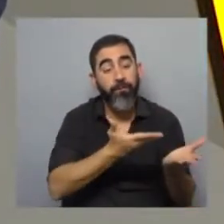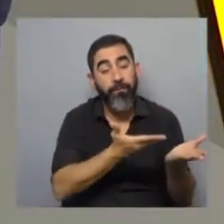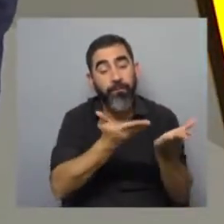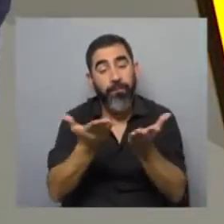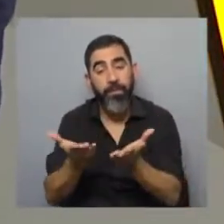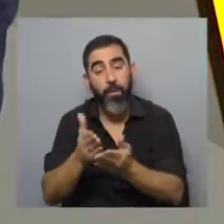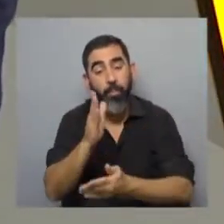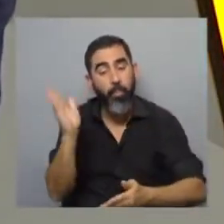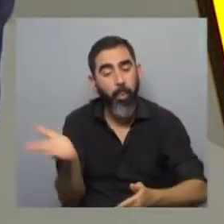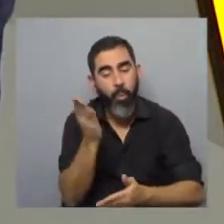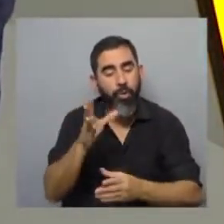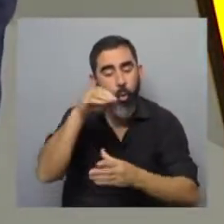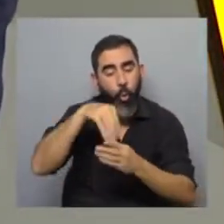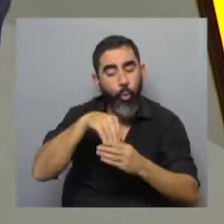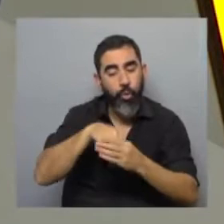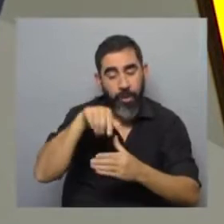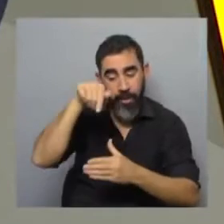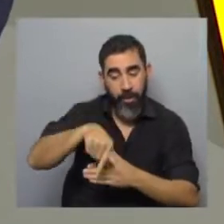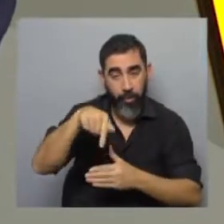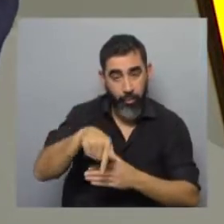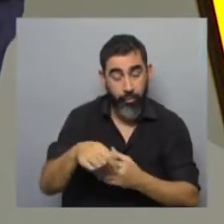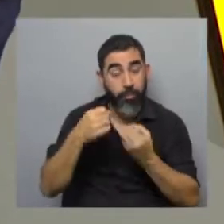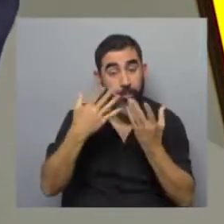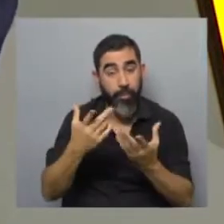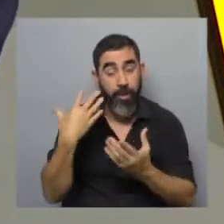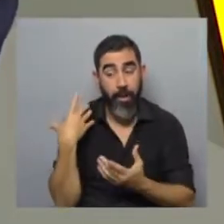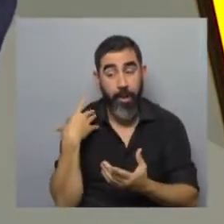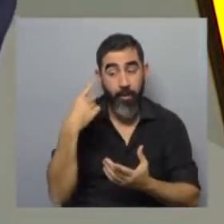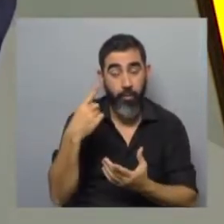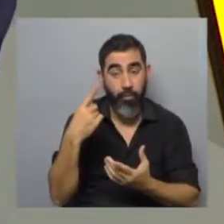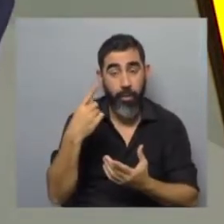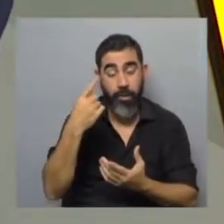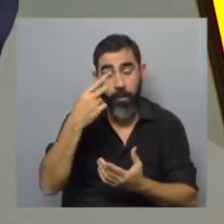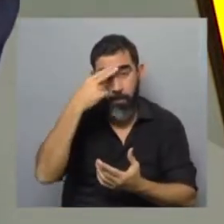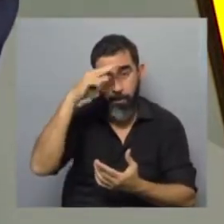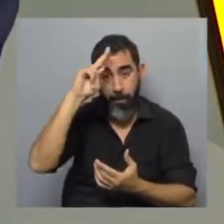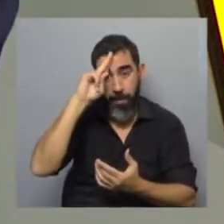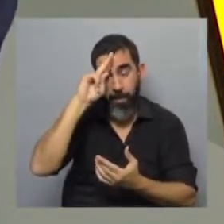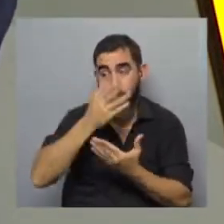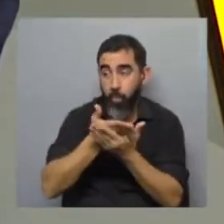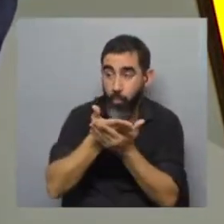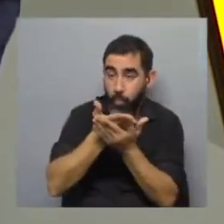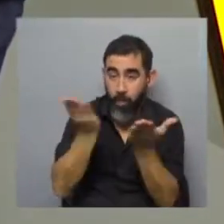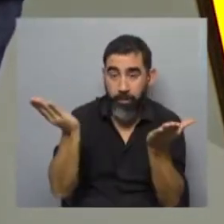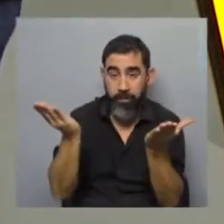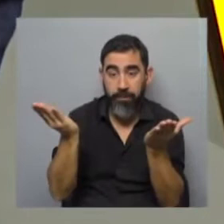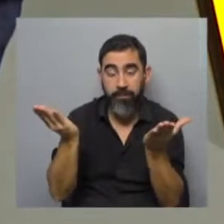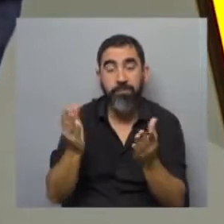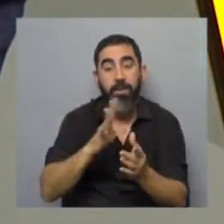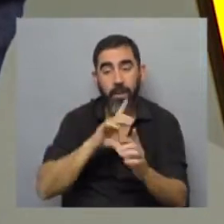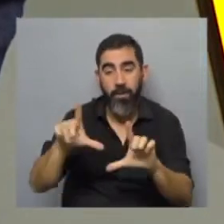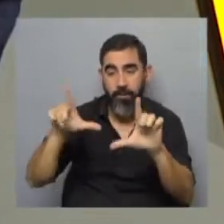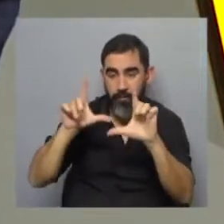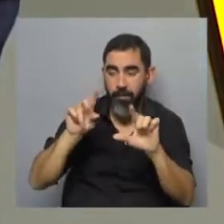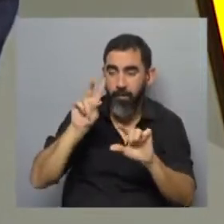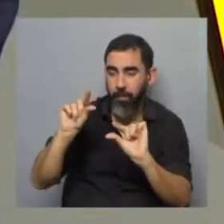a producir contenidos propios, porque así como la directora del Planetario de Cancún nos mostró, ¿no?, y vimos algunas imágenes,